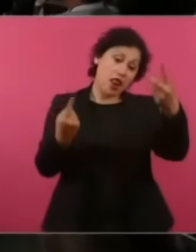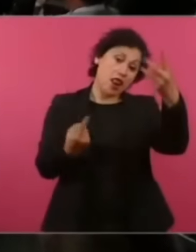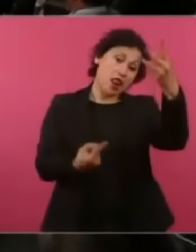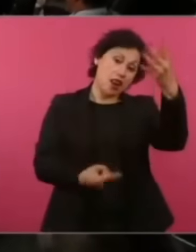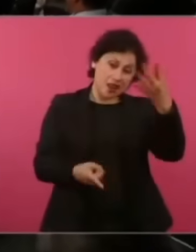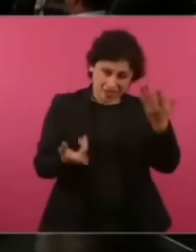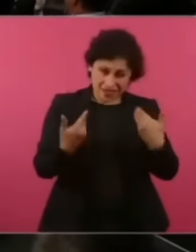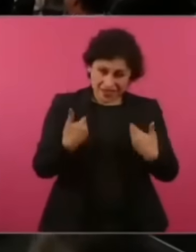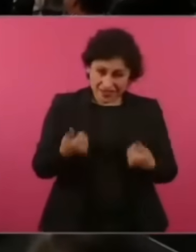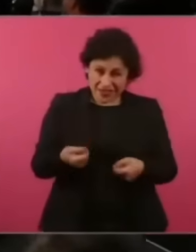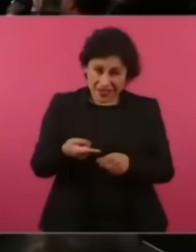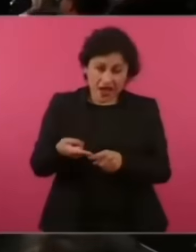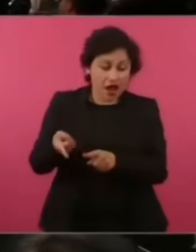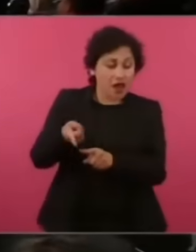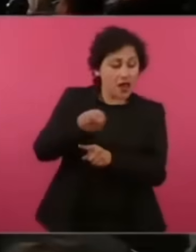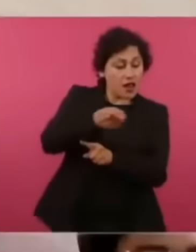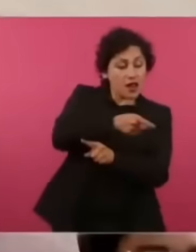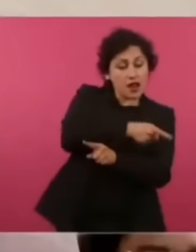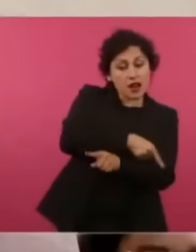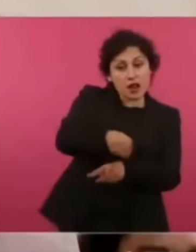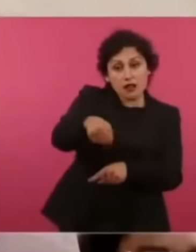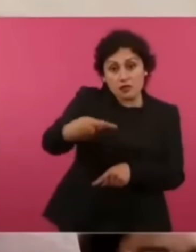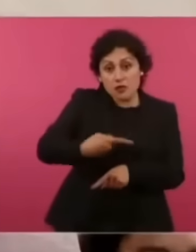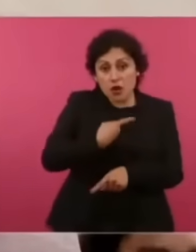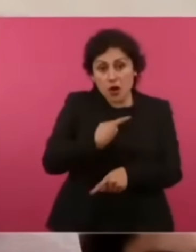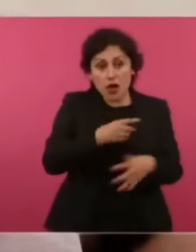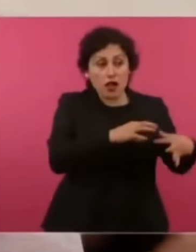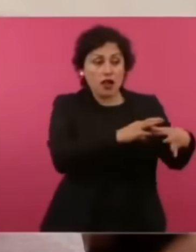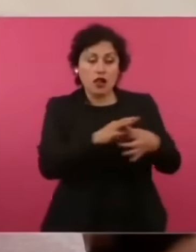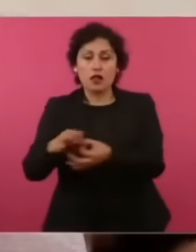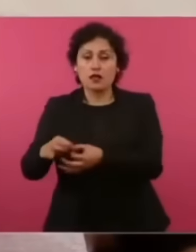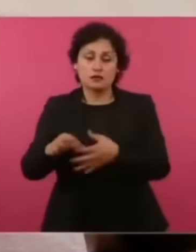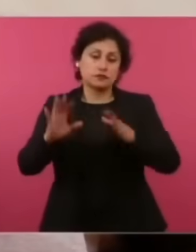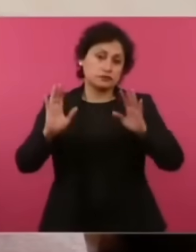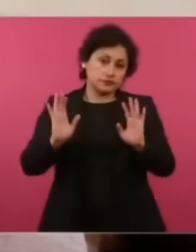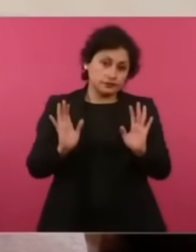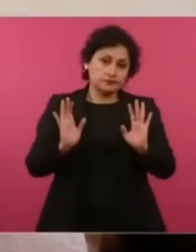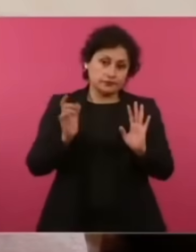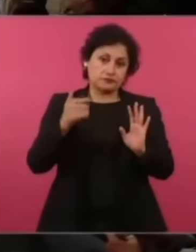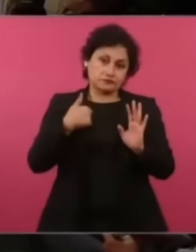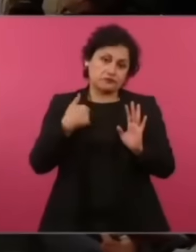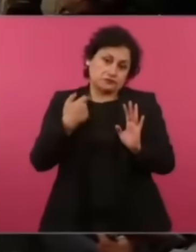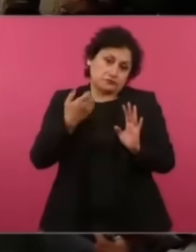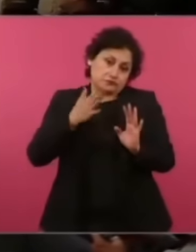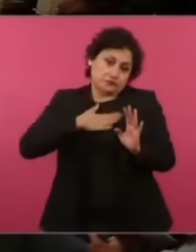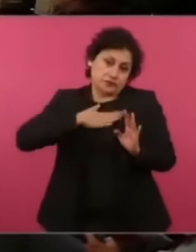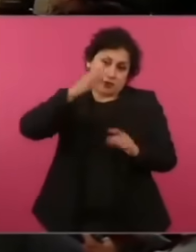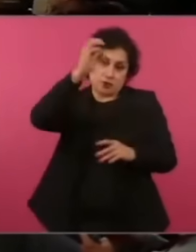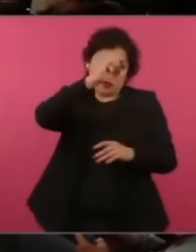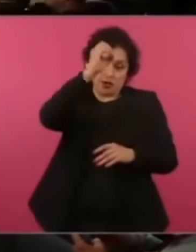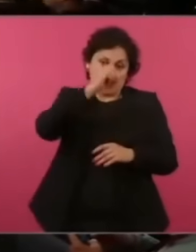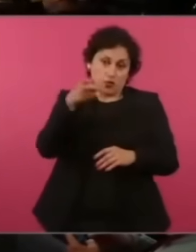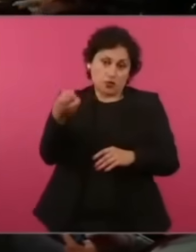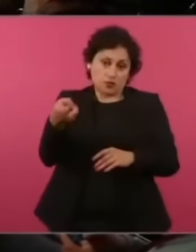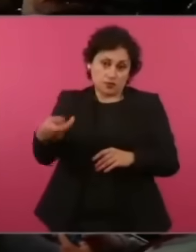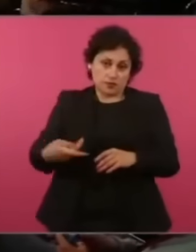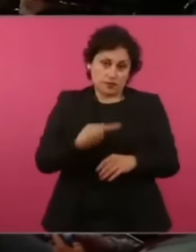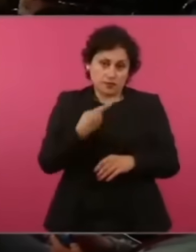Entonces, eso es lo que puedo comentar sobre las encuestas.